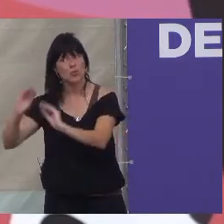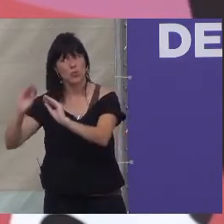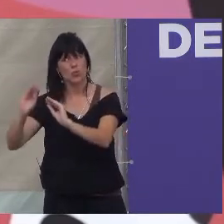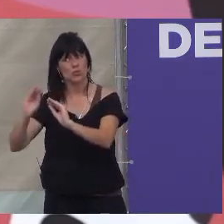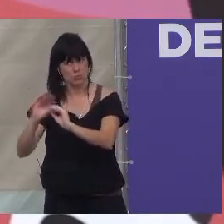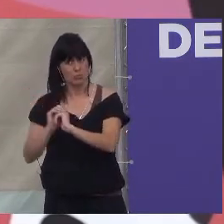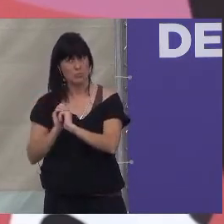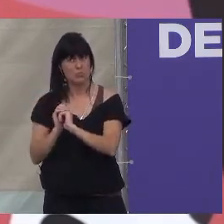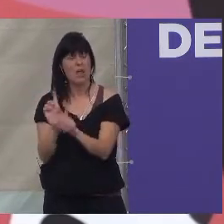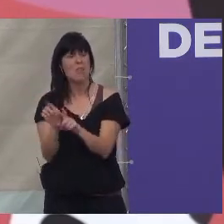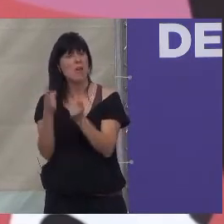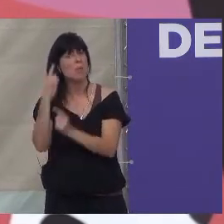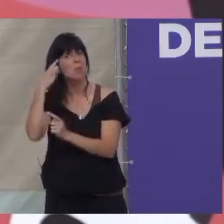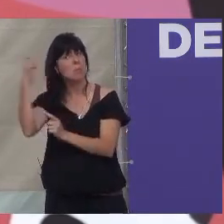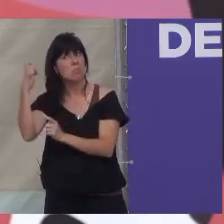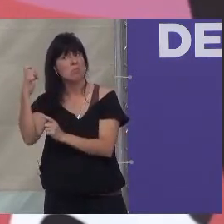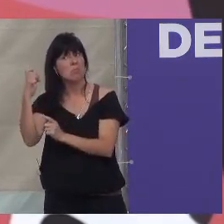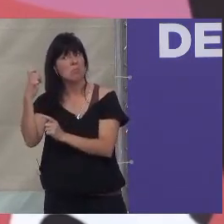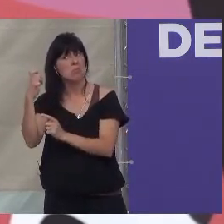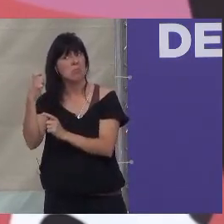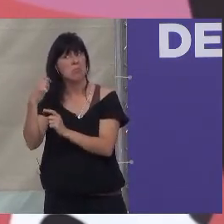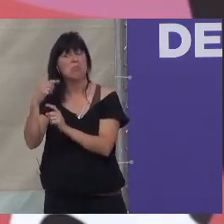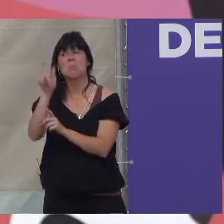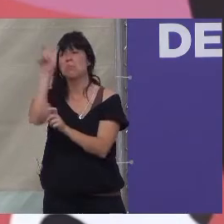independientemente de si creen en un palo cruzado,